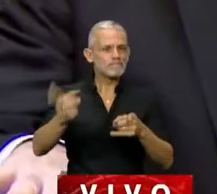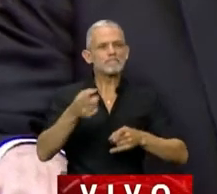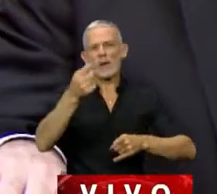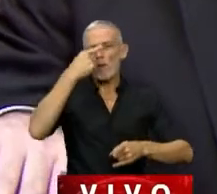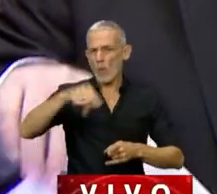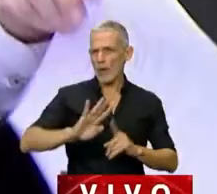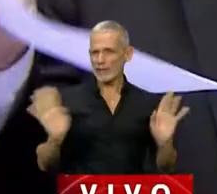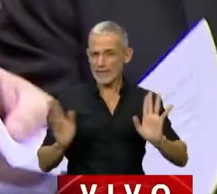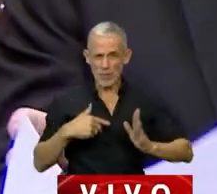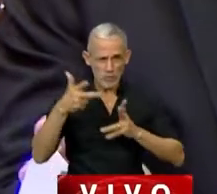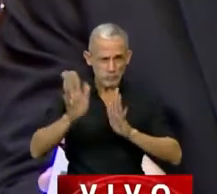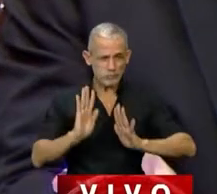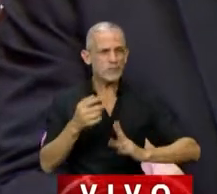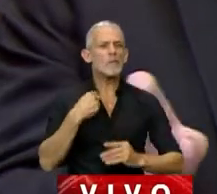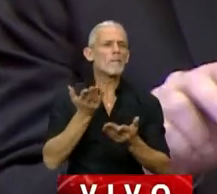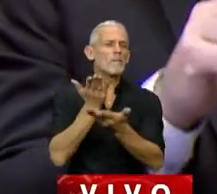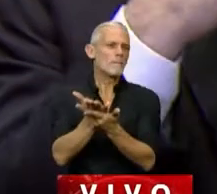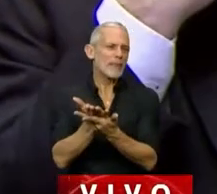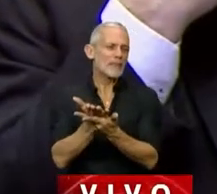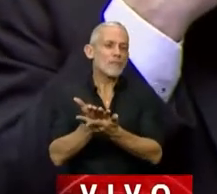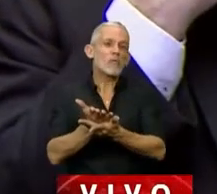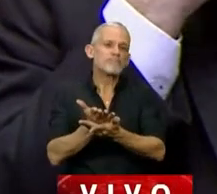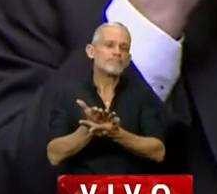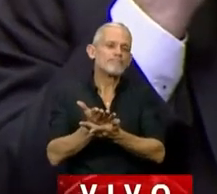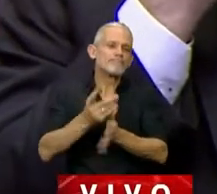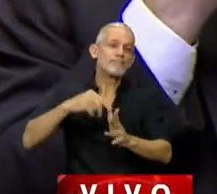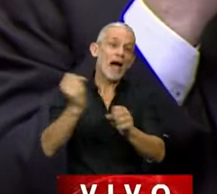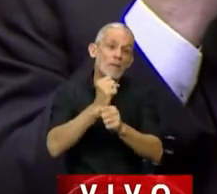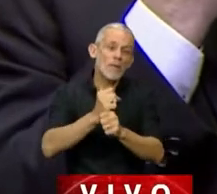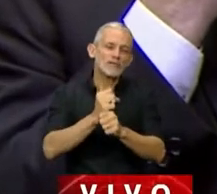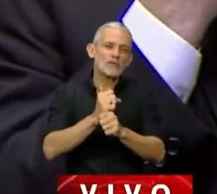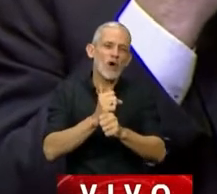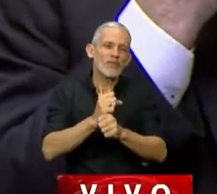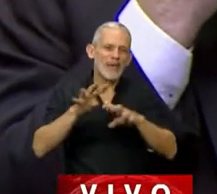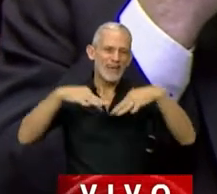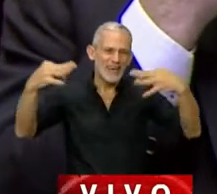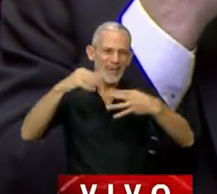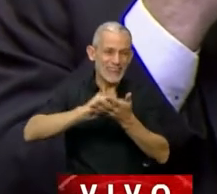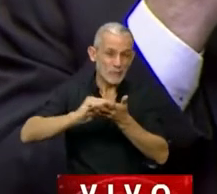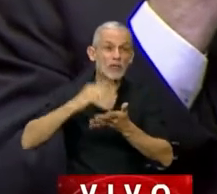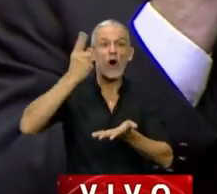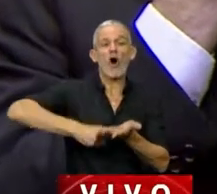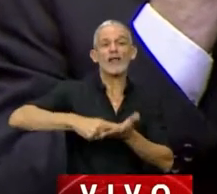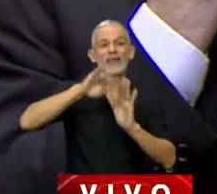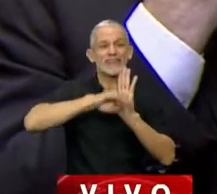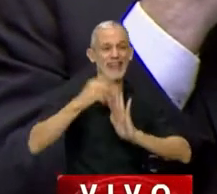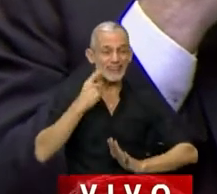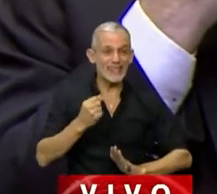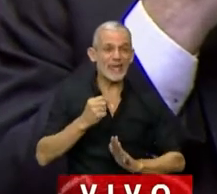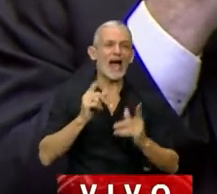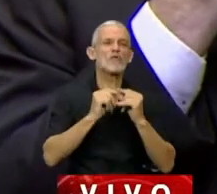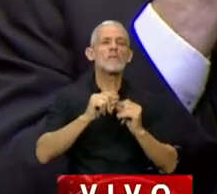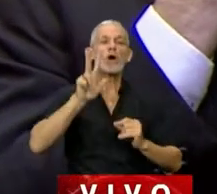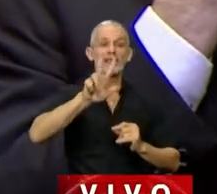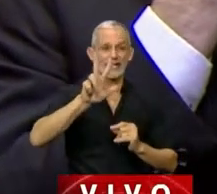por último, vamos a solicitar la consideración y aprobación del cuerpo del orden del día número